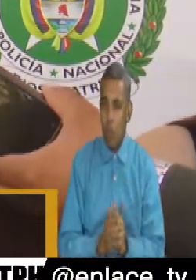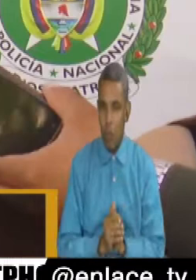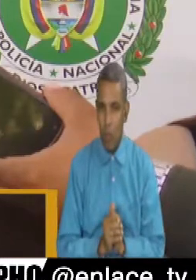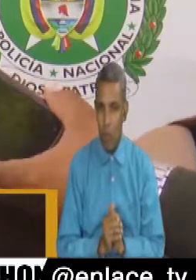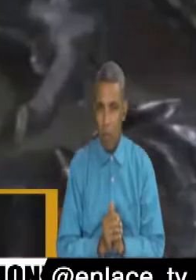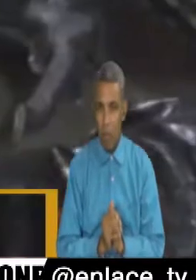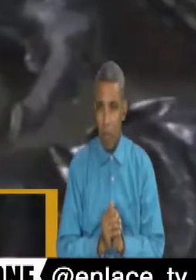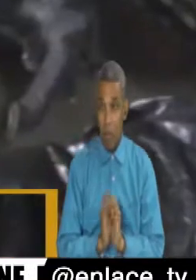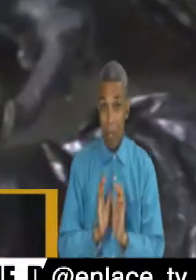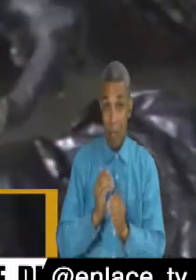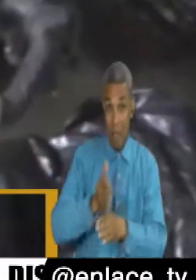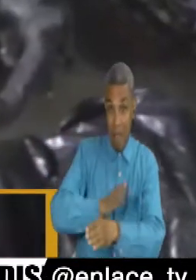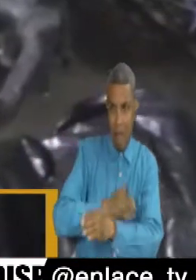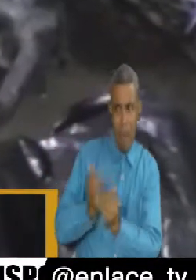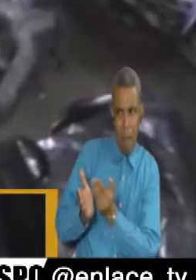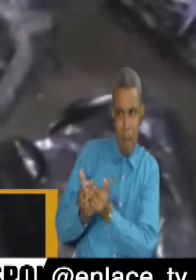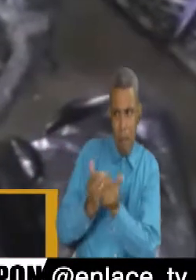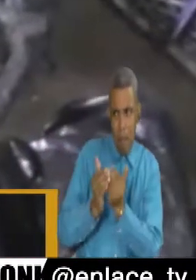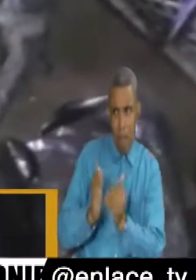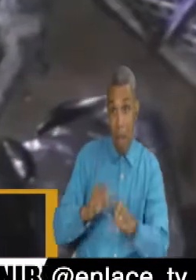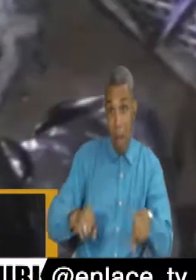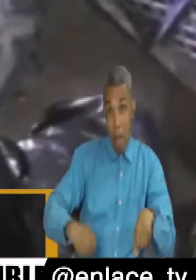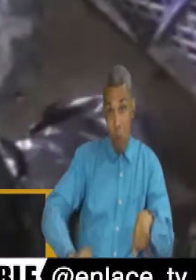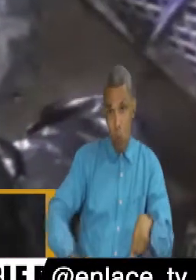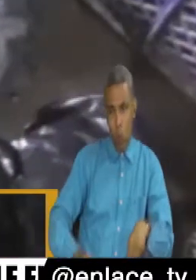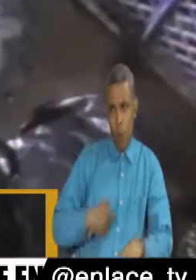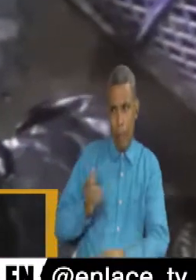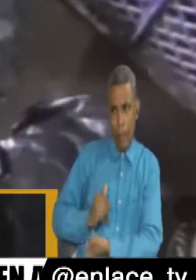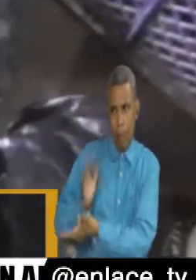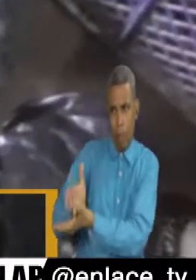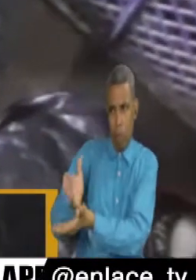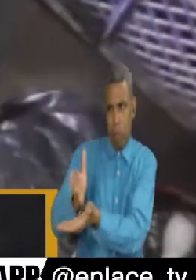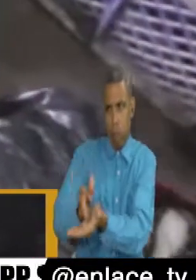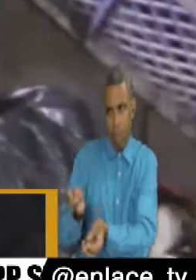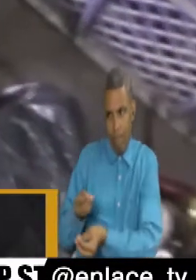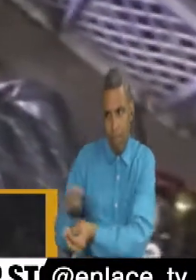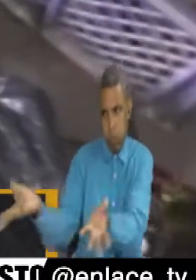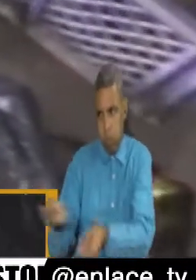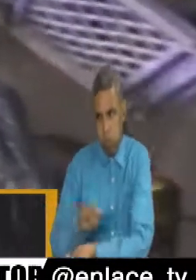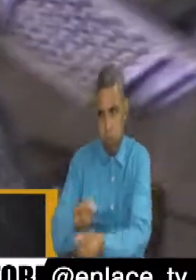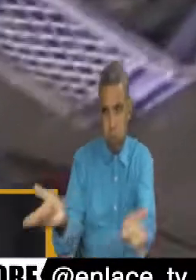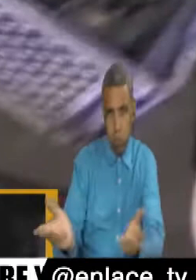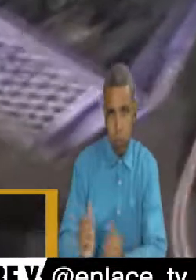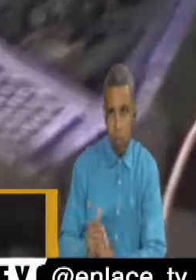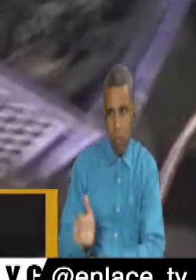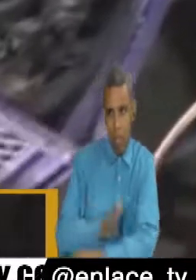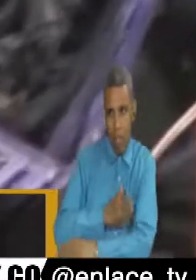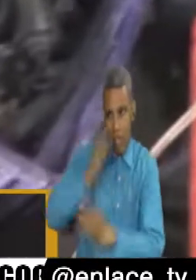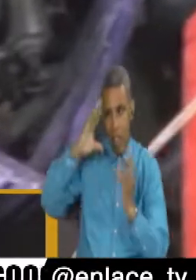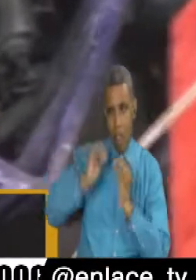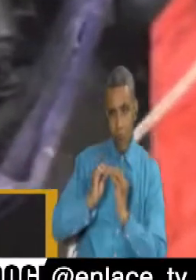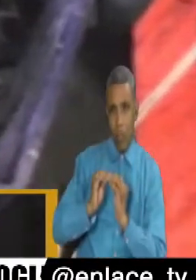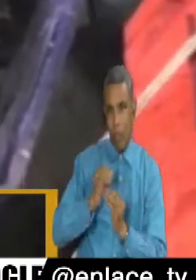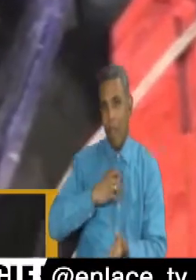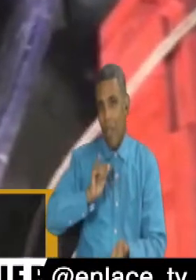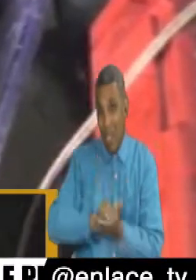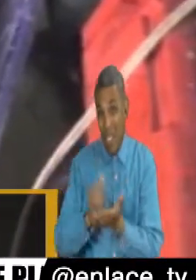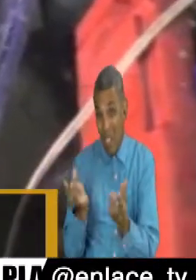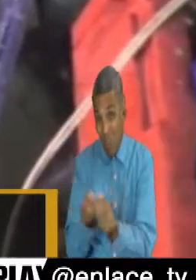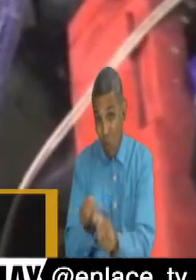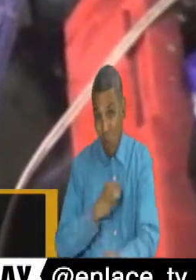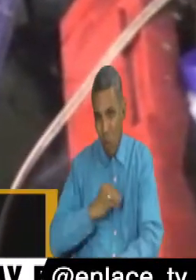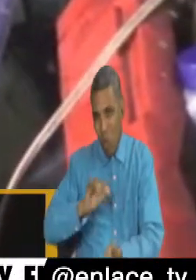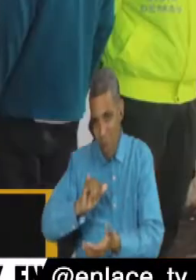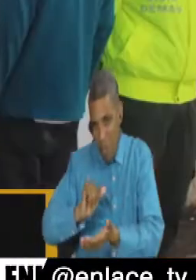a domicilio en las motocicletas transportaban el estupefaciente y se lo llevaban a las personas que se las compraban. Dentro